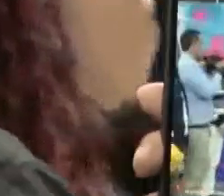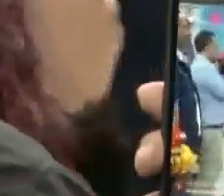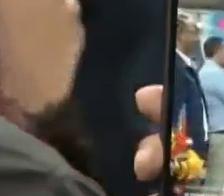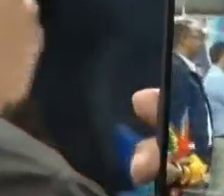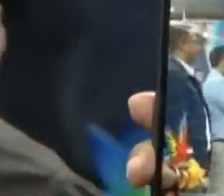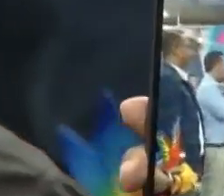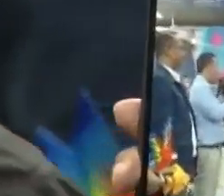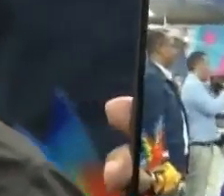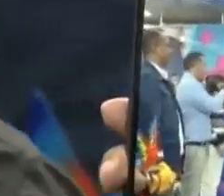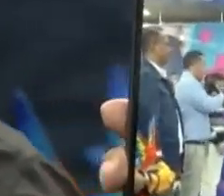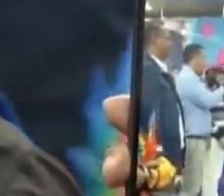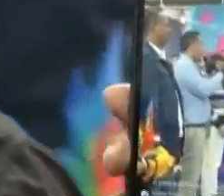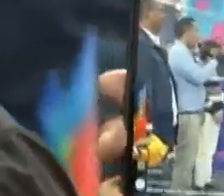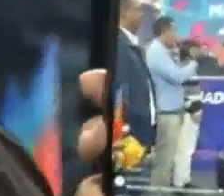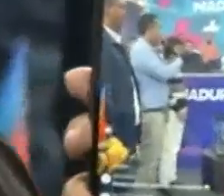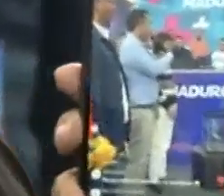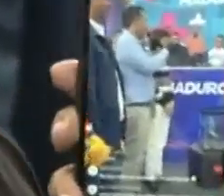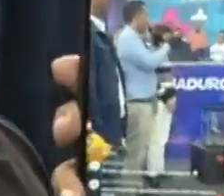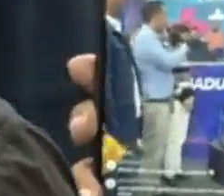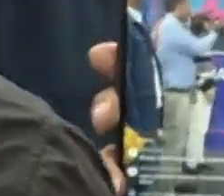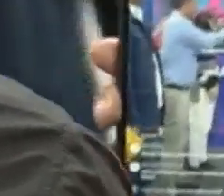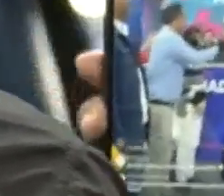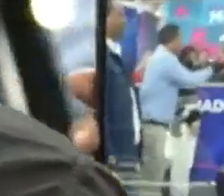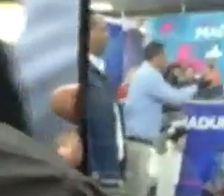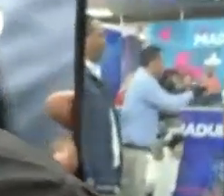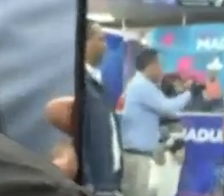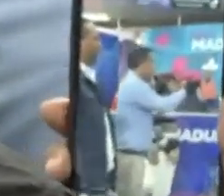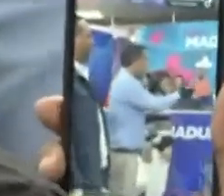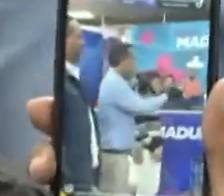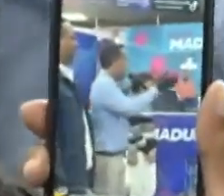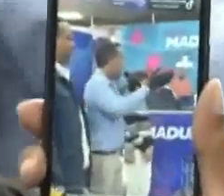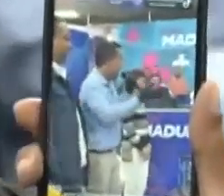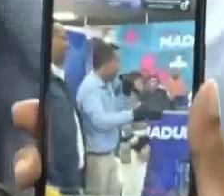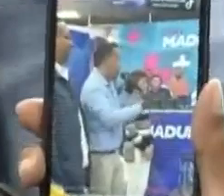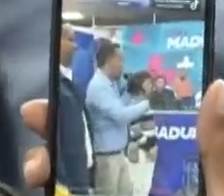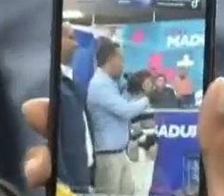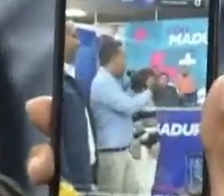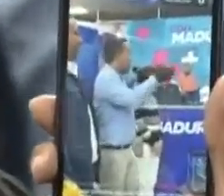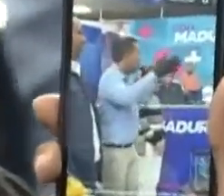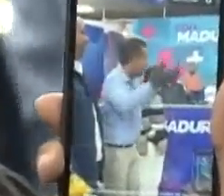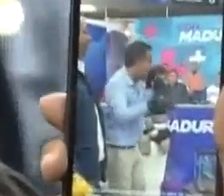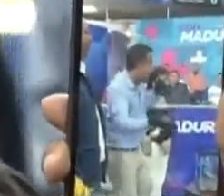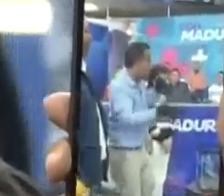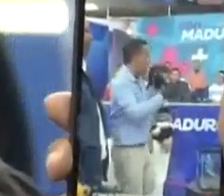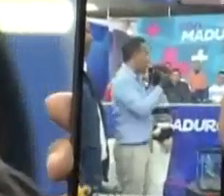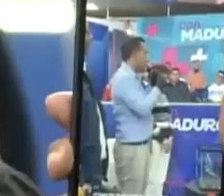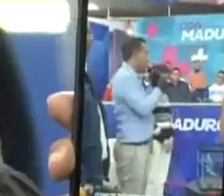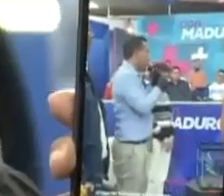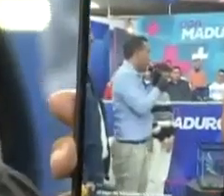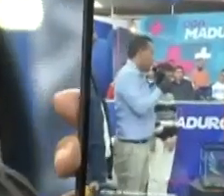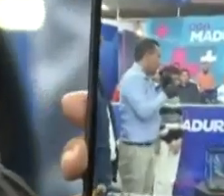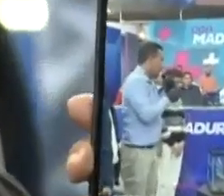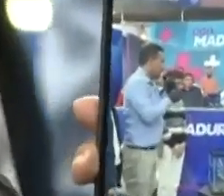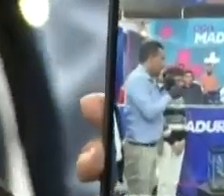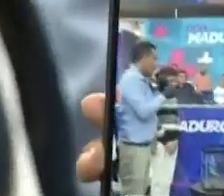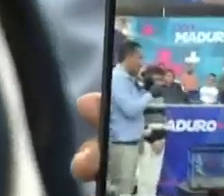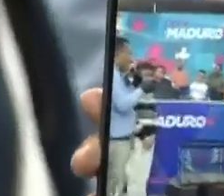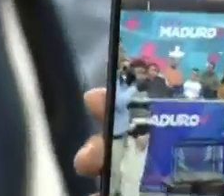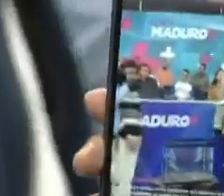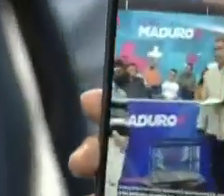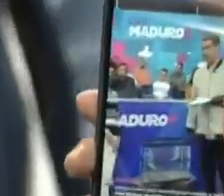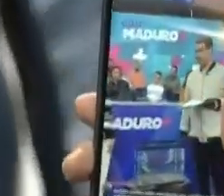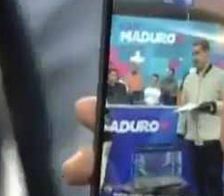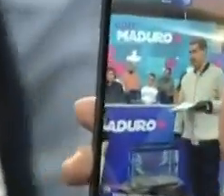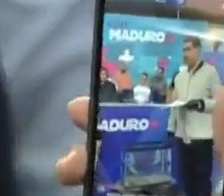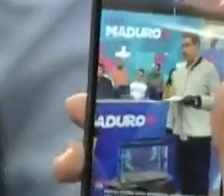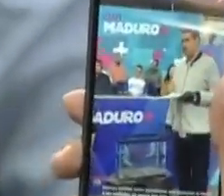Un año para no generar el síndrome de la tortuga boba, que ocurre en otros casos cuando se tiene más de un año en socría,